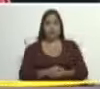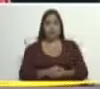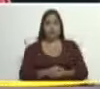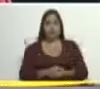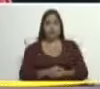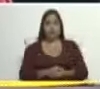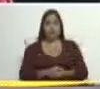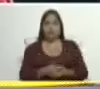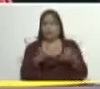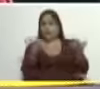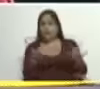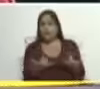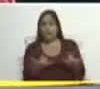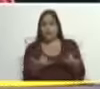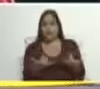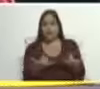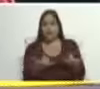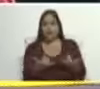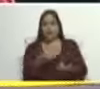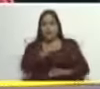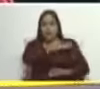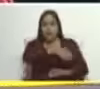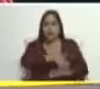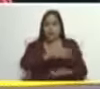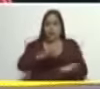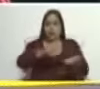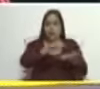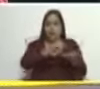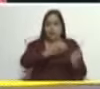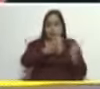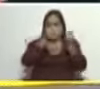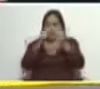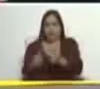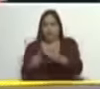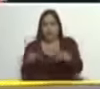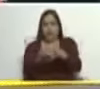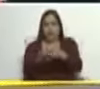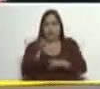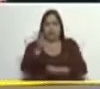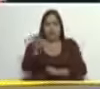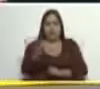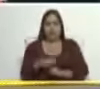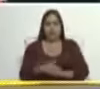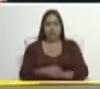Palestina pase a ocupar su escaño como Estado,